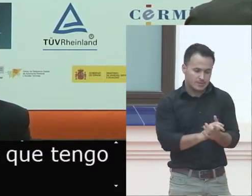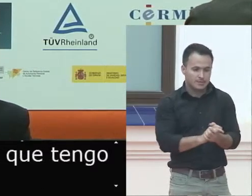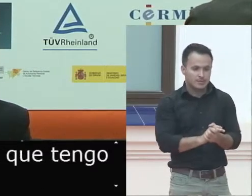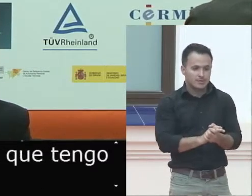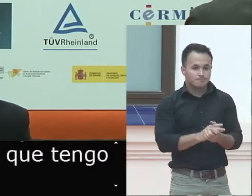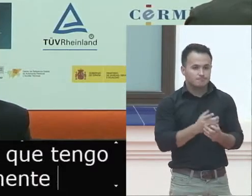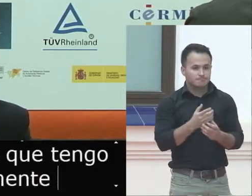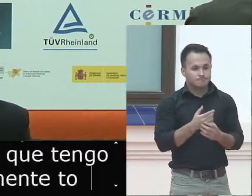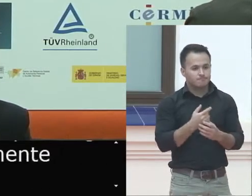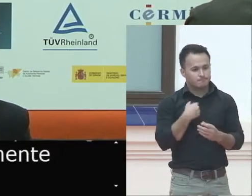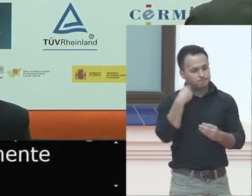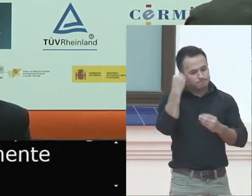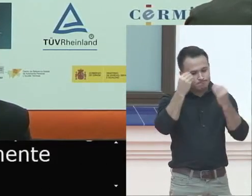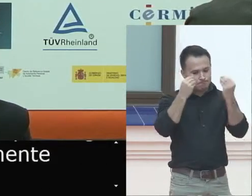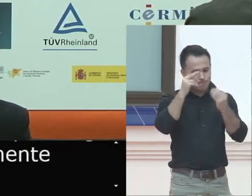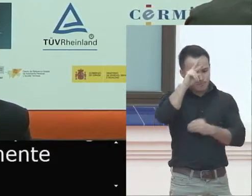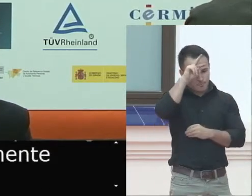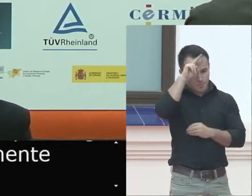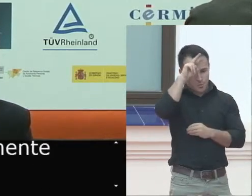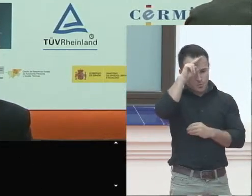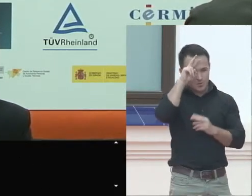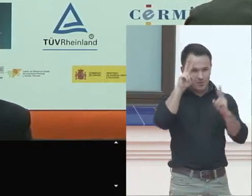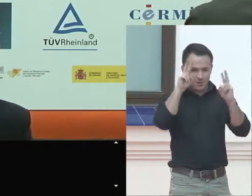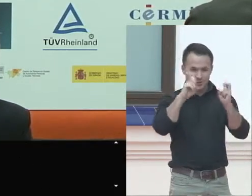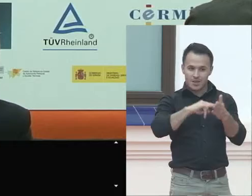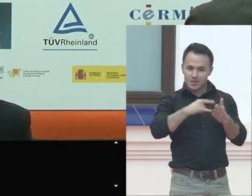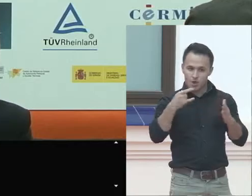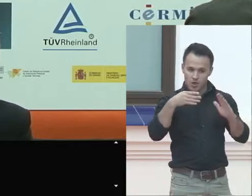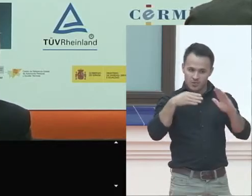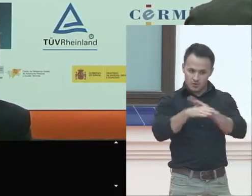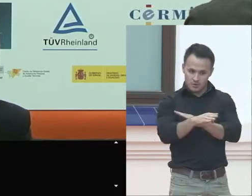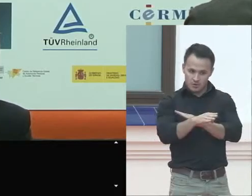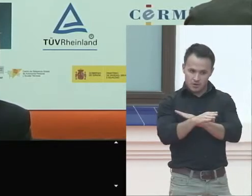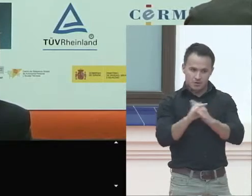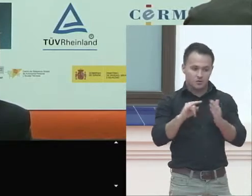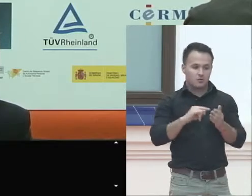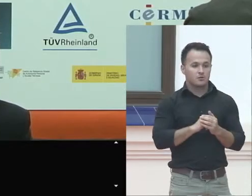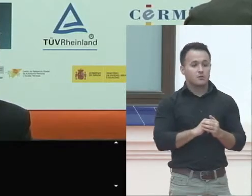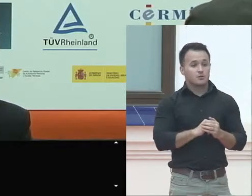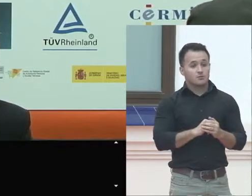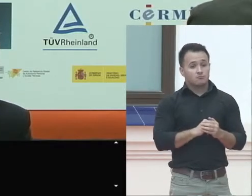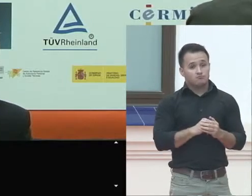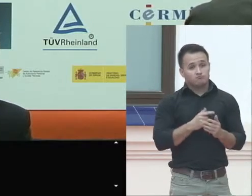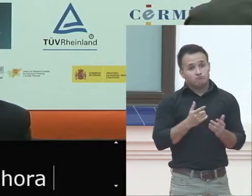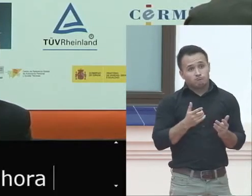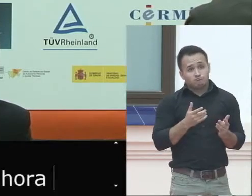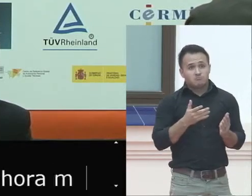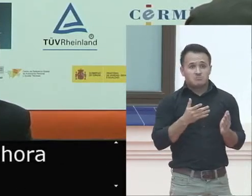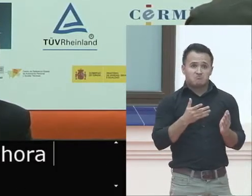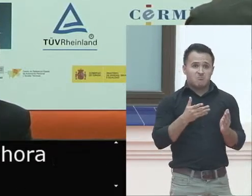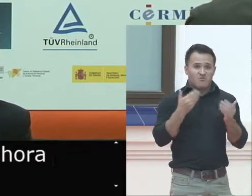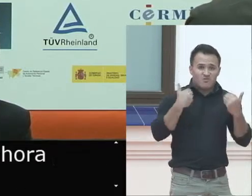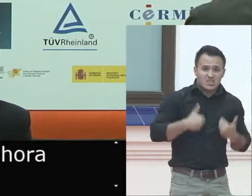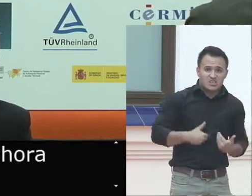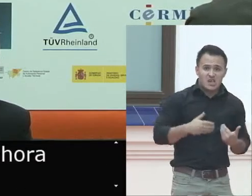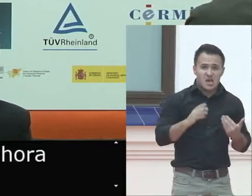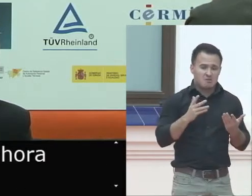que me preocupa ahora mismo en lo referente a la tecnología, accesibilidad tecnológica, no me refiero física ni